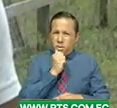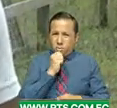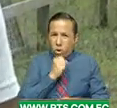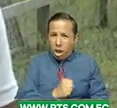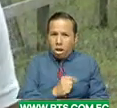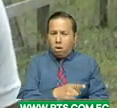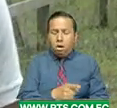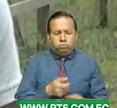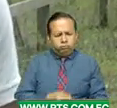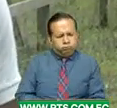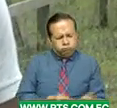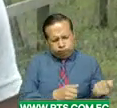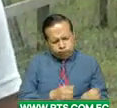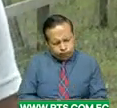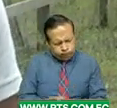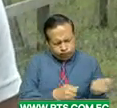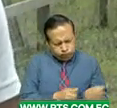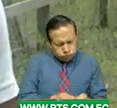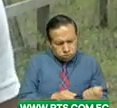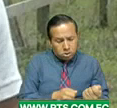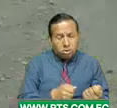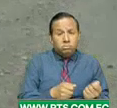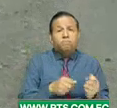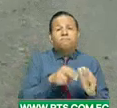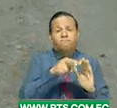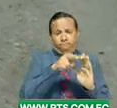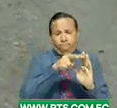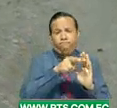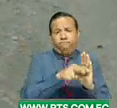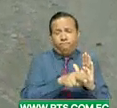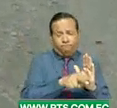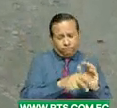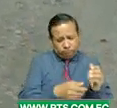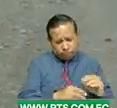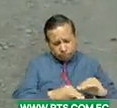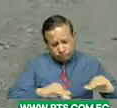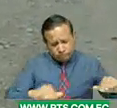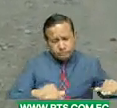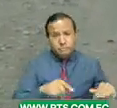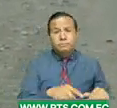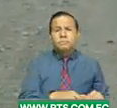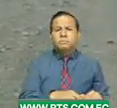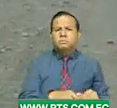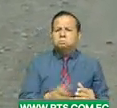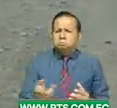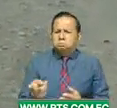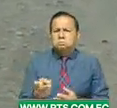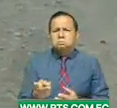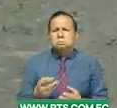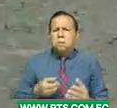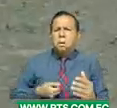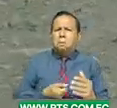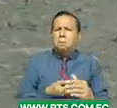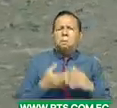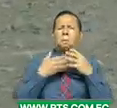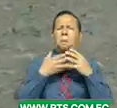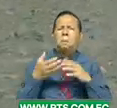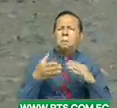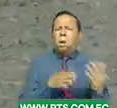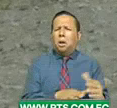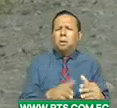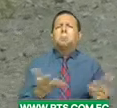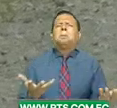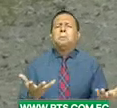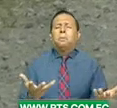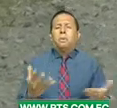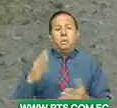donde encontramos a la finadita. Hay varias hipótesis sobre qué habría motivado esta horrenda muerte. La DINASED sigue con